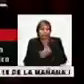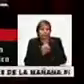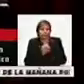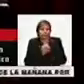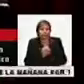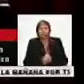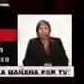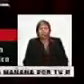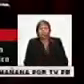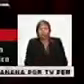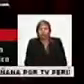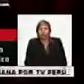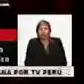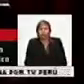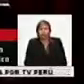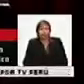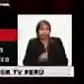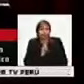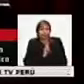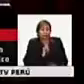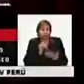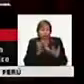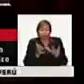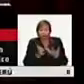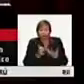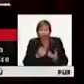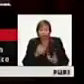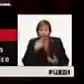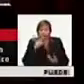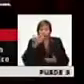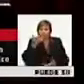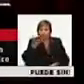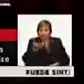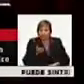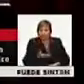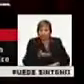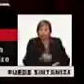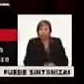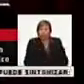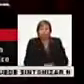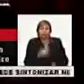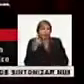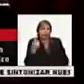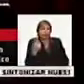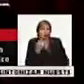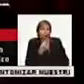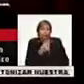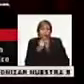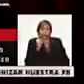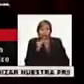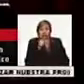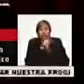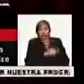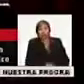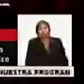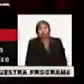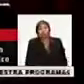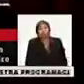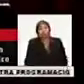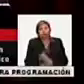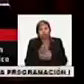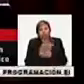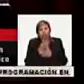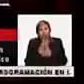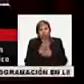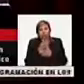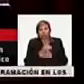compañeros, yo quiero darle la bienvenida a cada uno de ustedes por